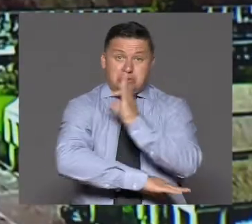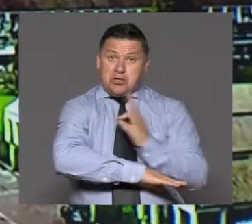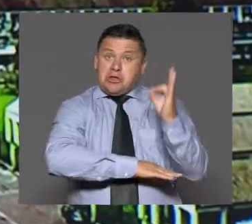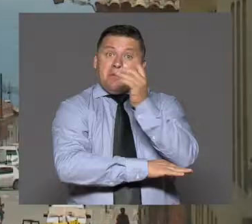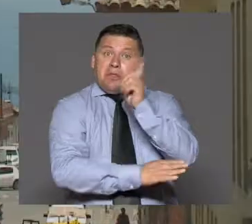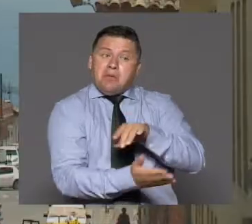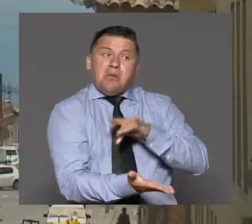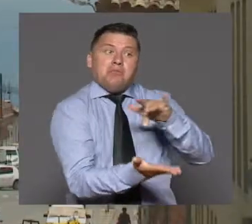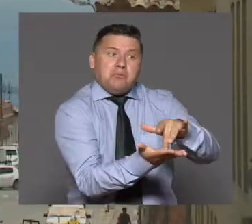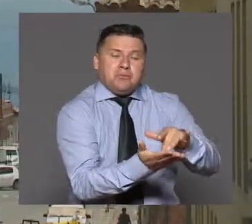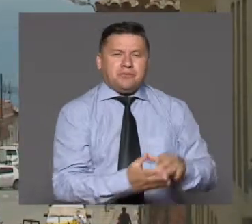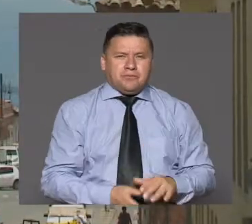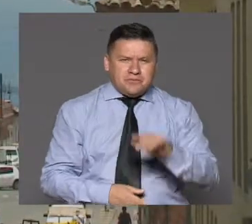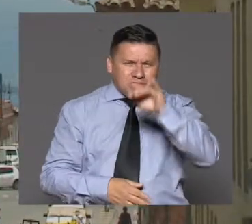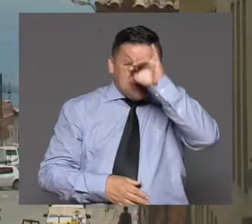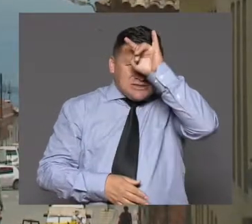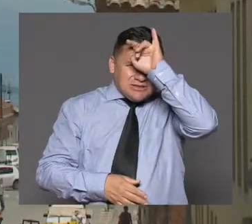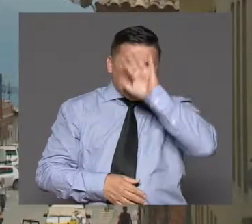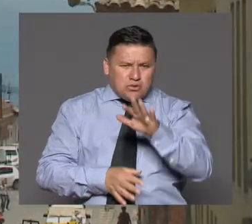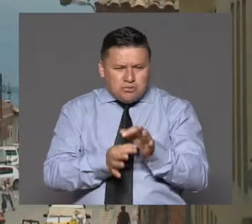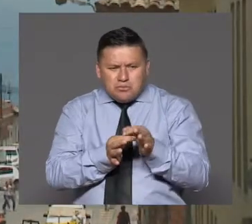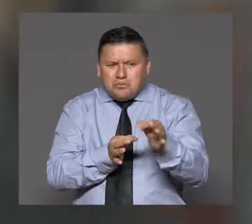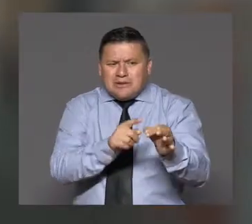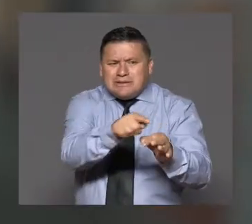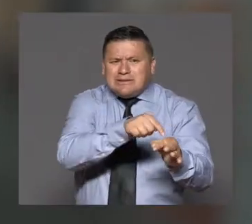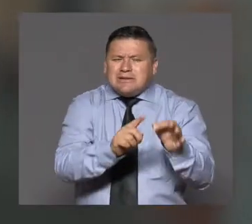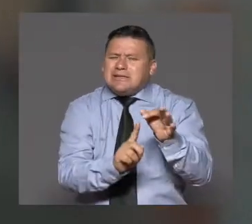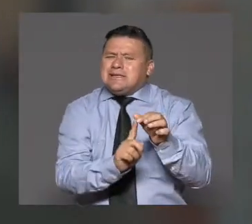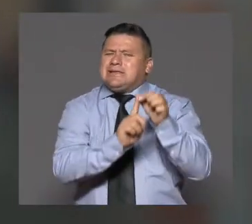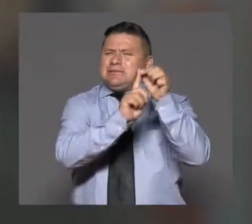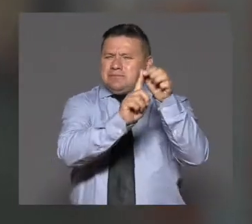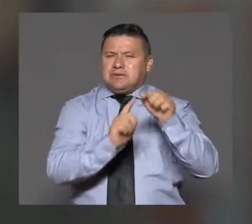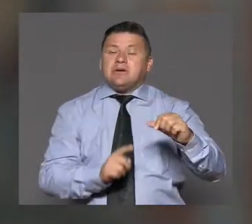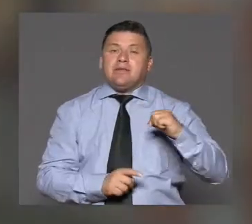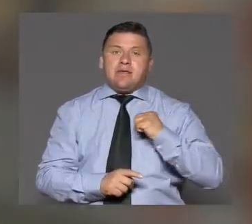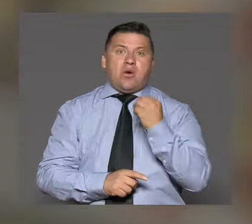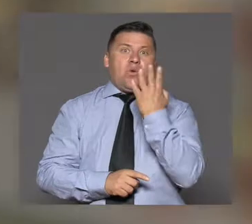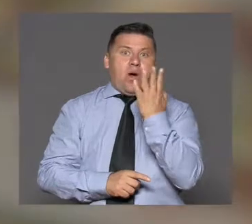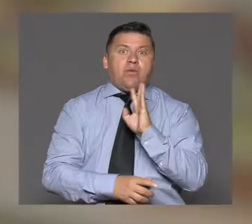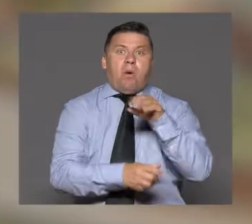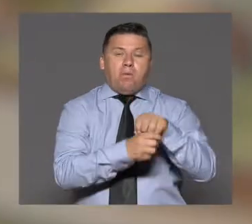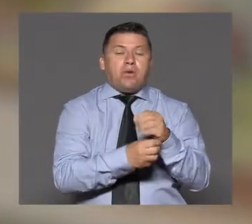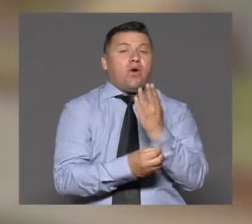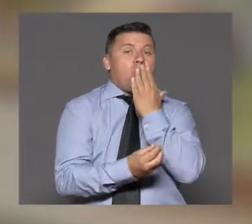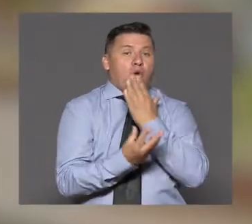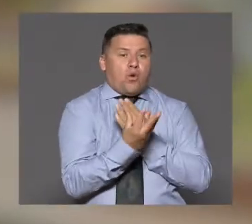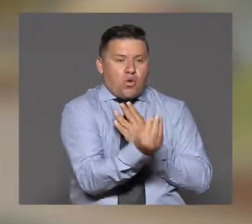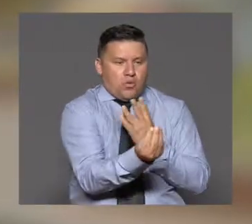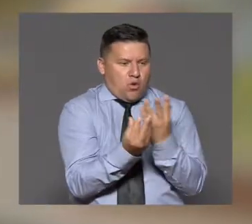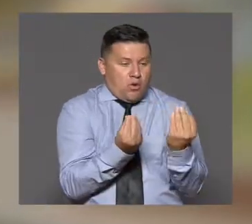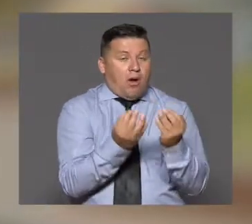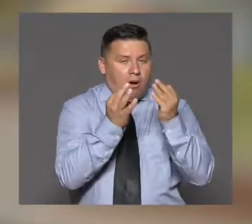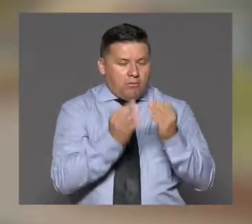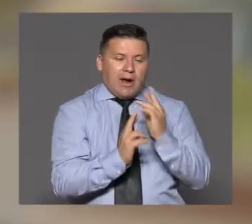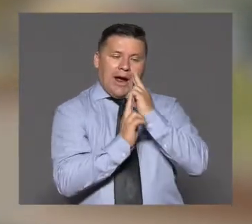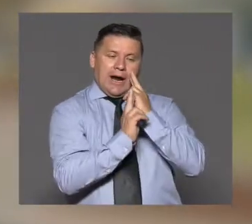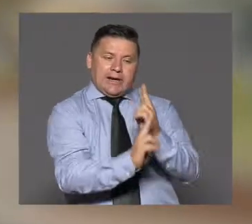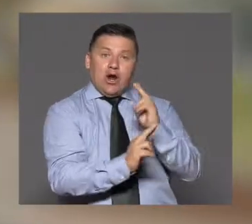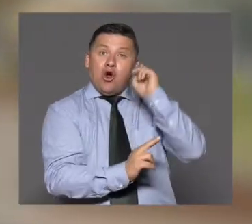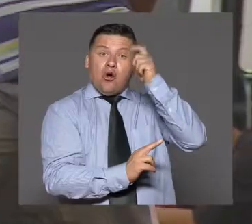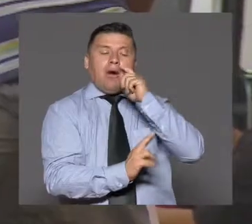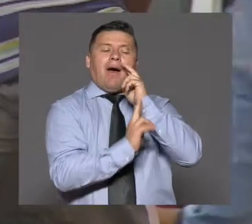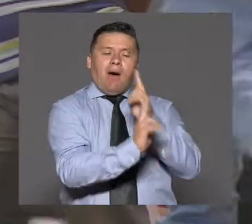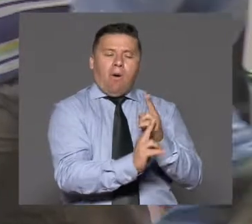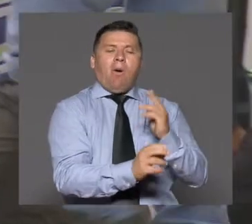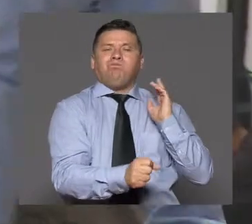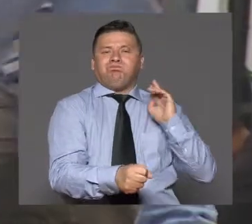presencia. Río Sucio es un municipio muy especial. Cuenta con 4 resguardos indígenas constituidos legalmente y reconocidos por el gobierno